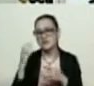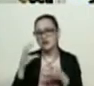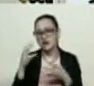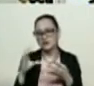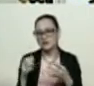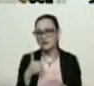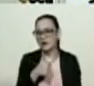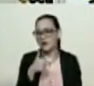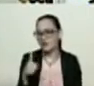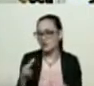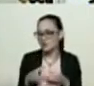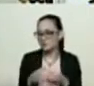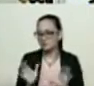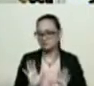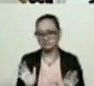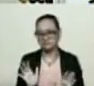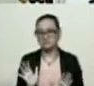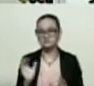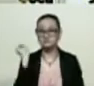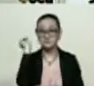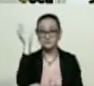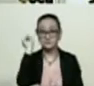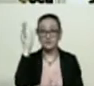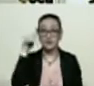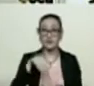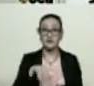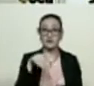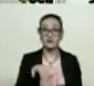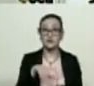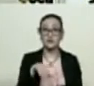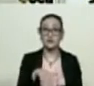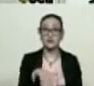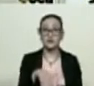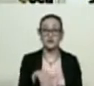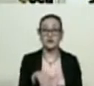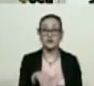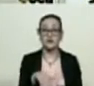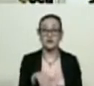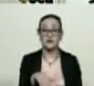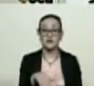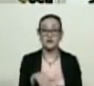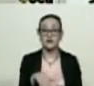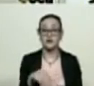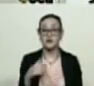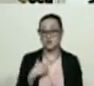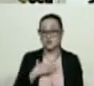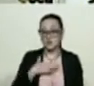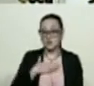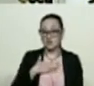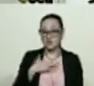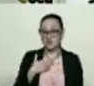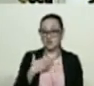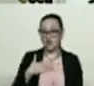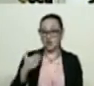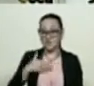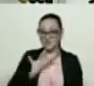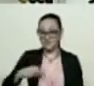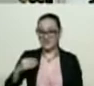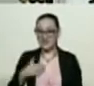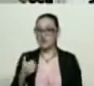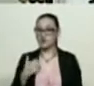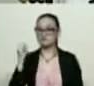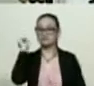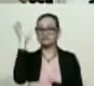evento así como la campaña electoral que es la oferta que hacen las candidatas y los candidatos a sus electores y electores